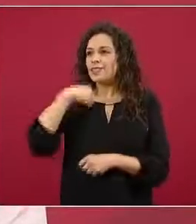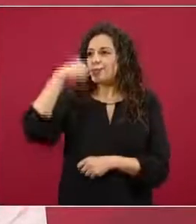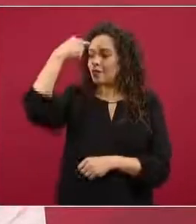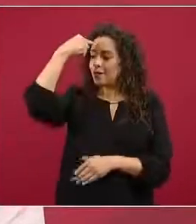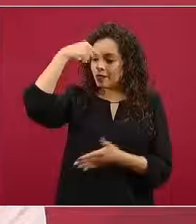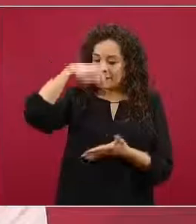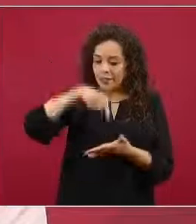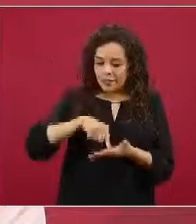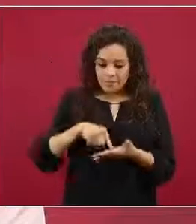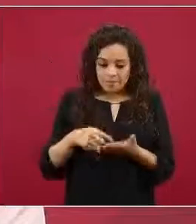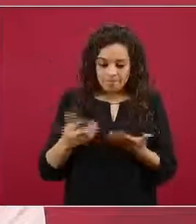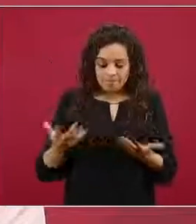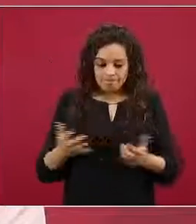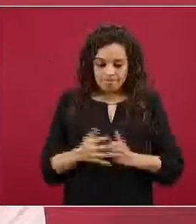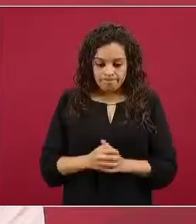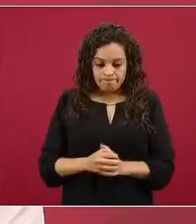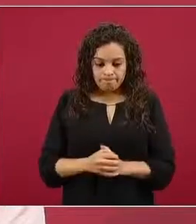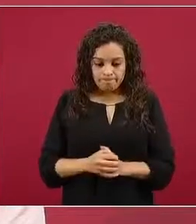necesidad